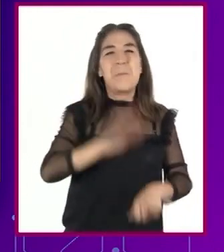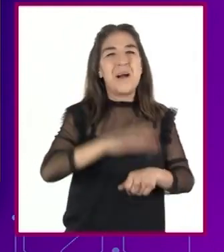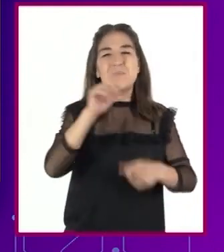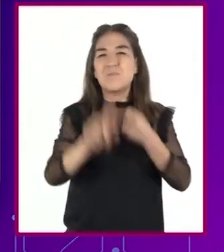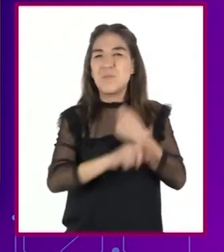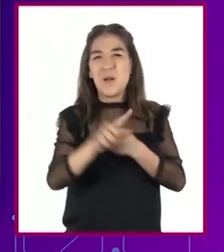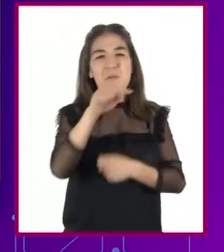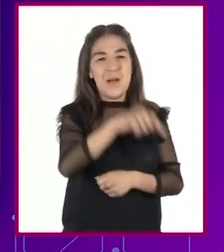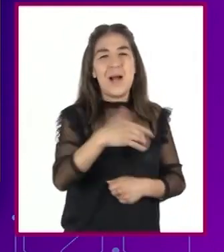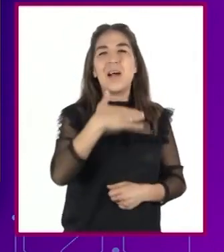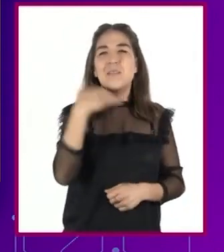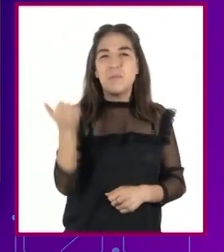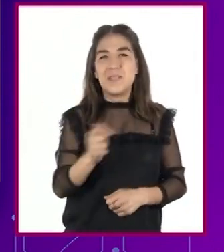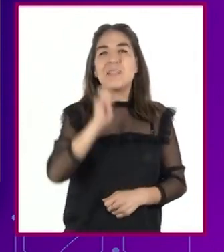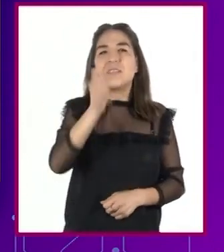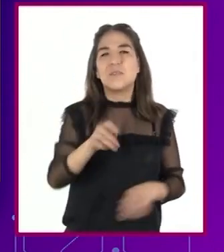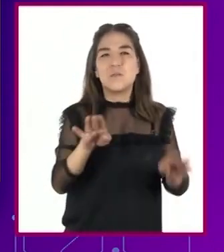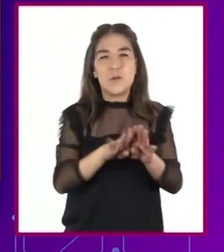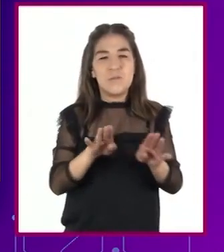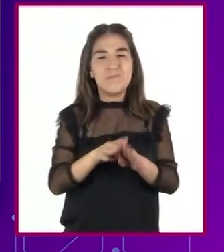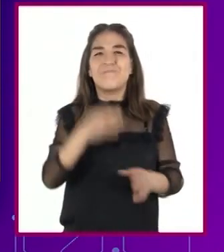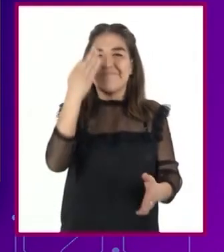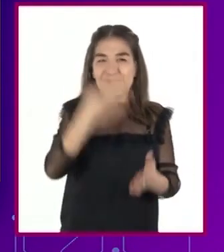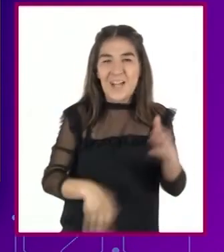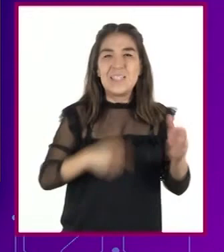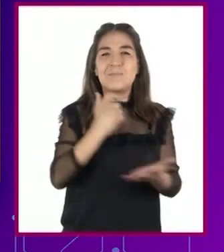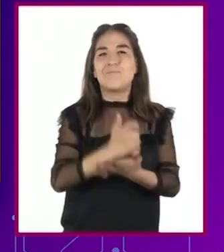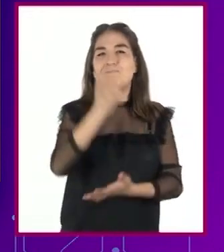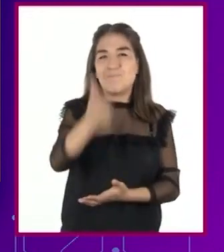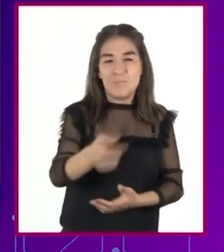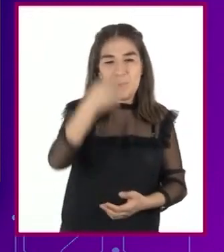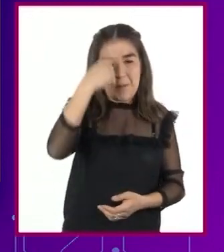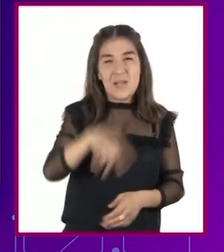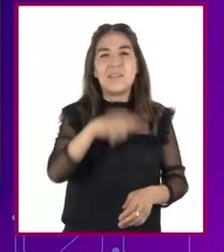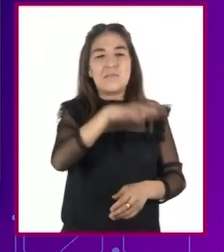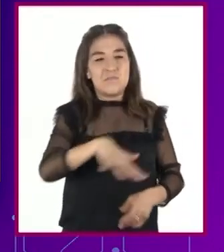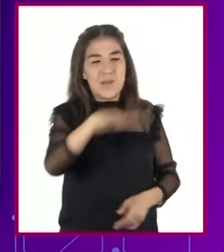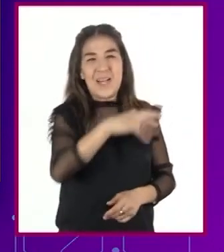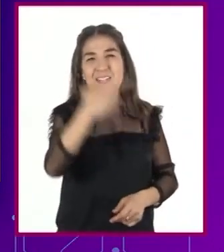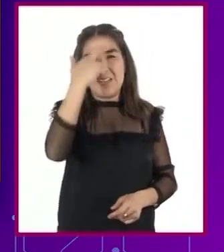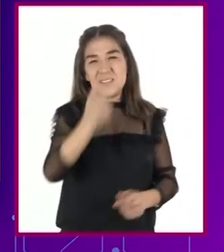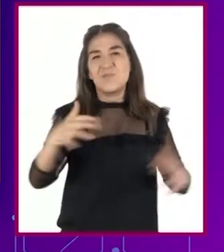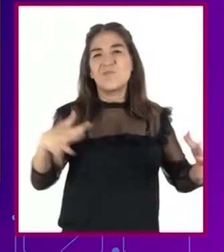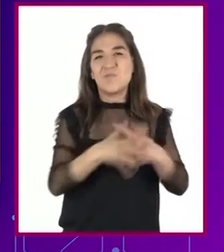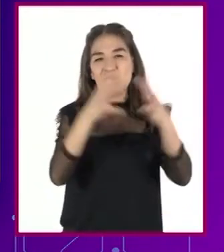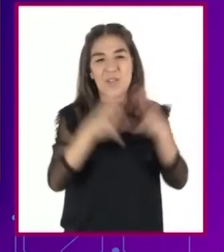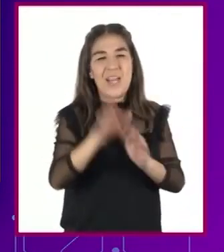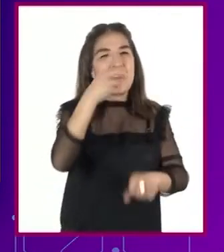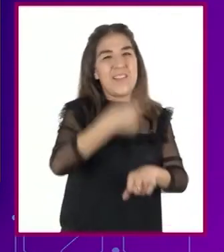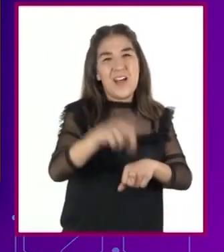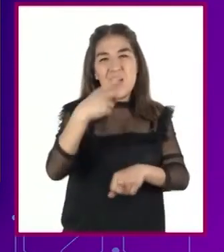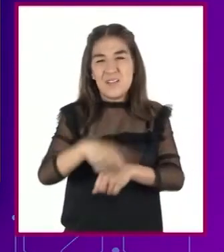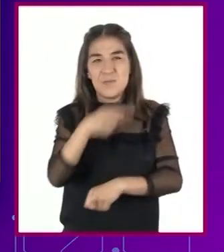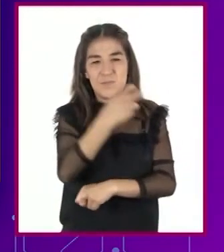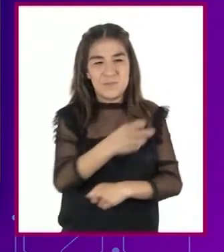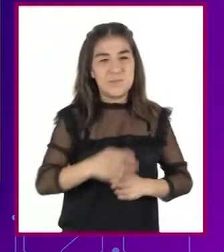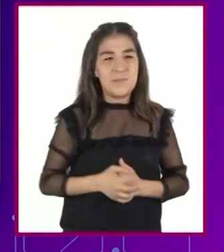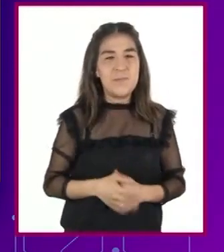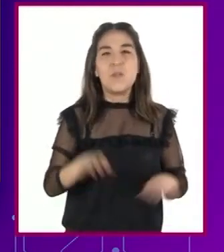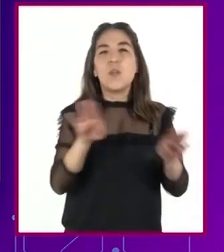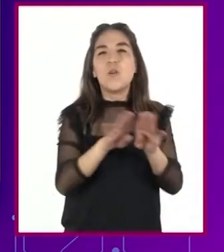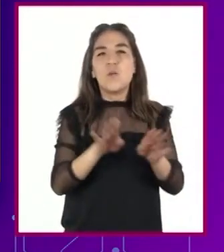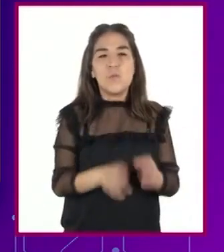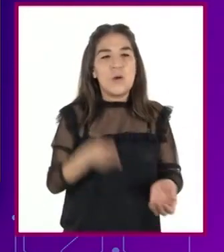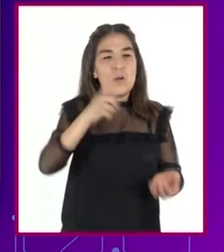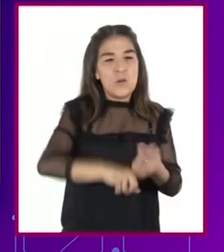a Alemania fue la imposición de pagos por concepto de daños causados por la guerra. Los gobiernos aliados